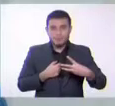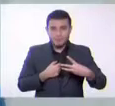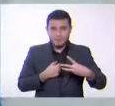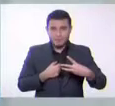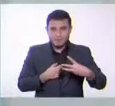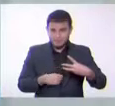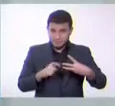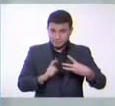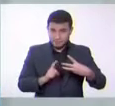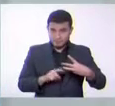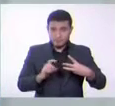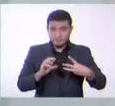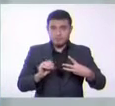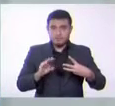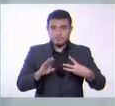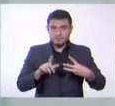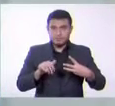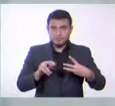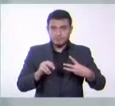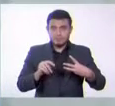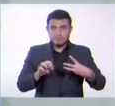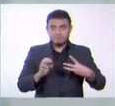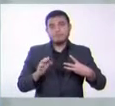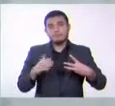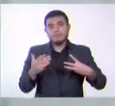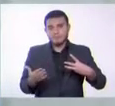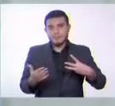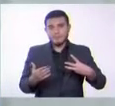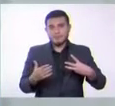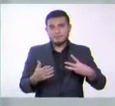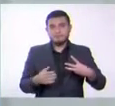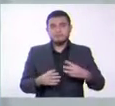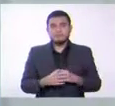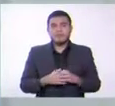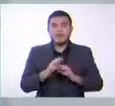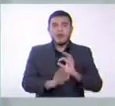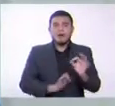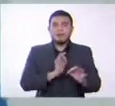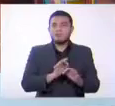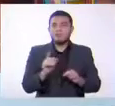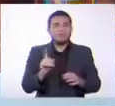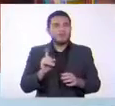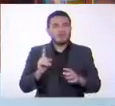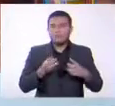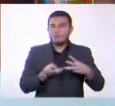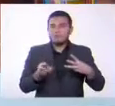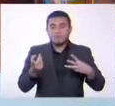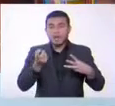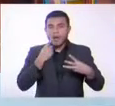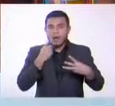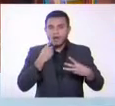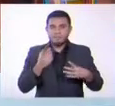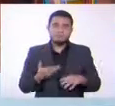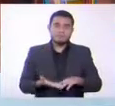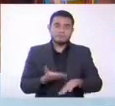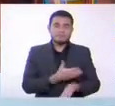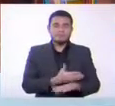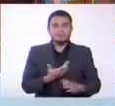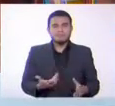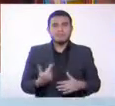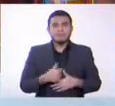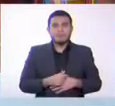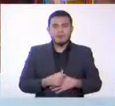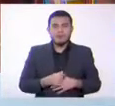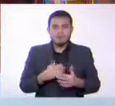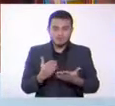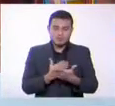enlace covalente, que es el que se da entre átomos no metálicos. Pero antes de estudiar el